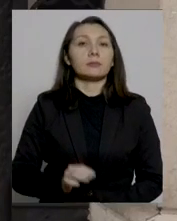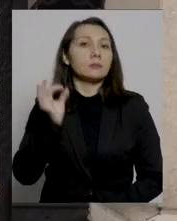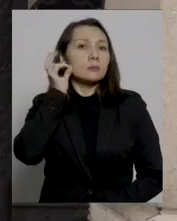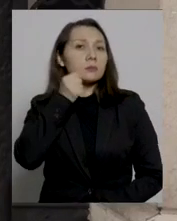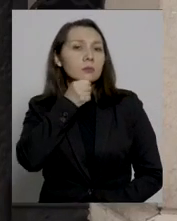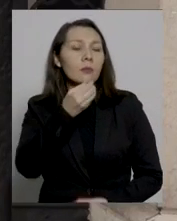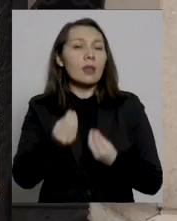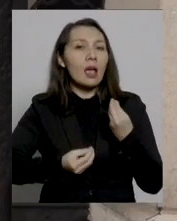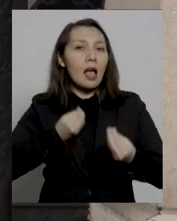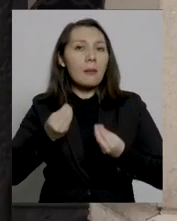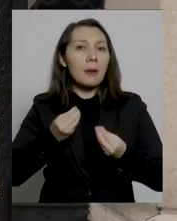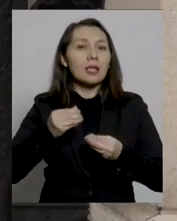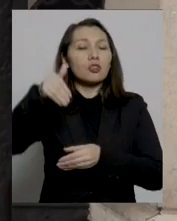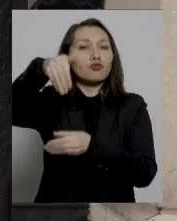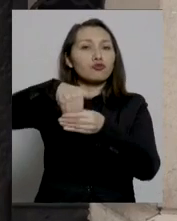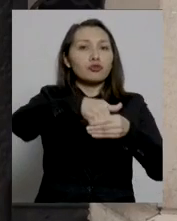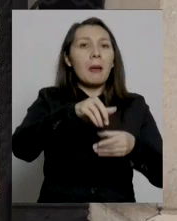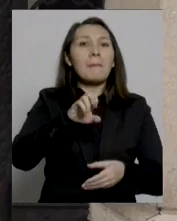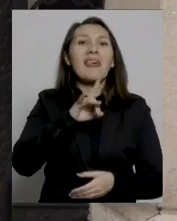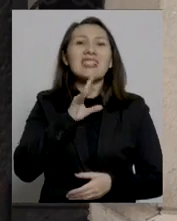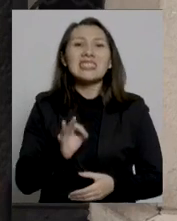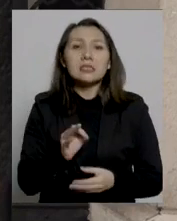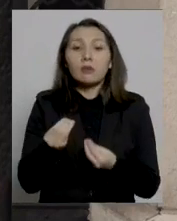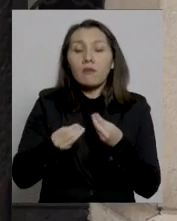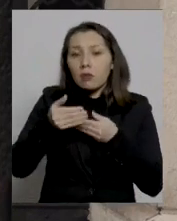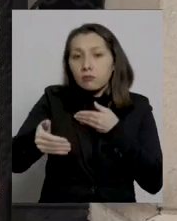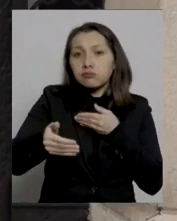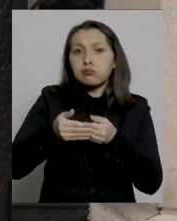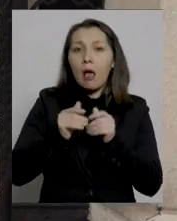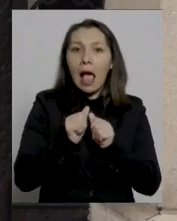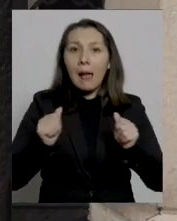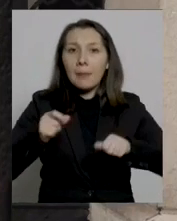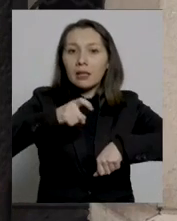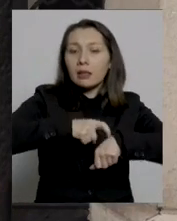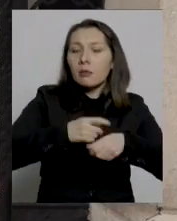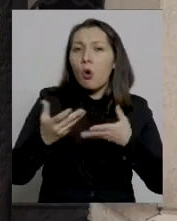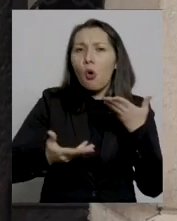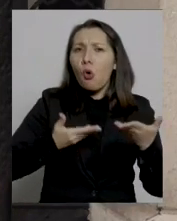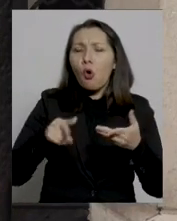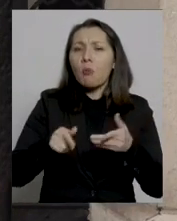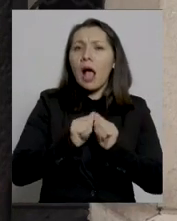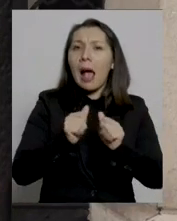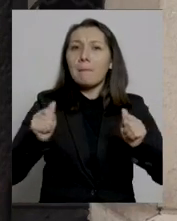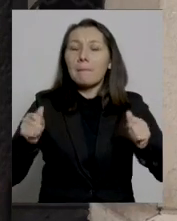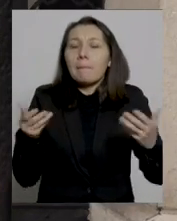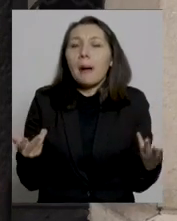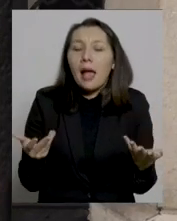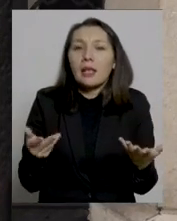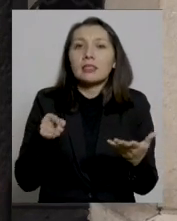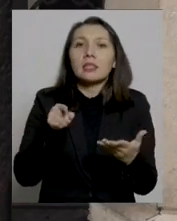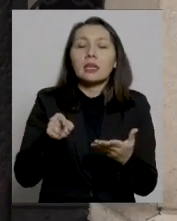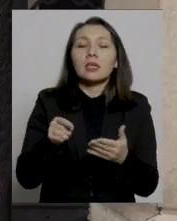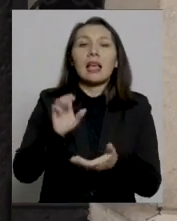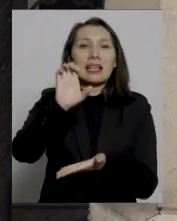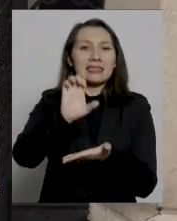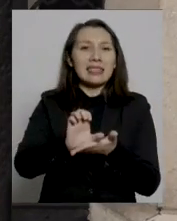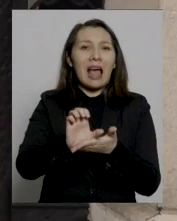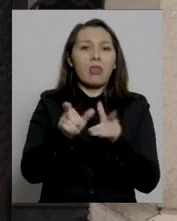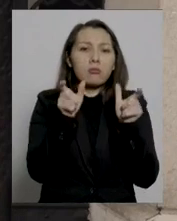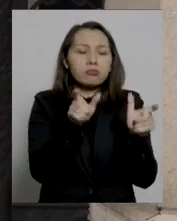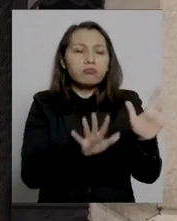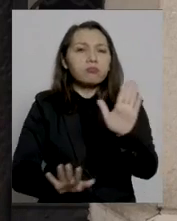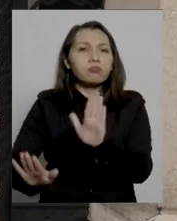Ministro, ¿qué va a pasar con el plebiscito? ¿Nos vamos a acercar al periodo de campaña? ¿Cómo va a funcionar esta campaña con el estado de